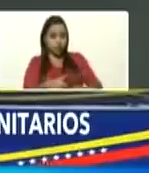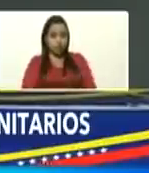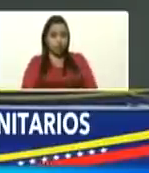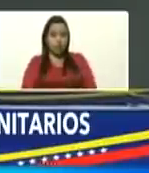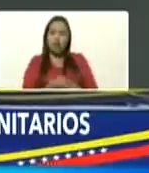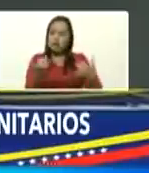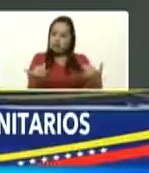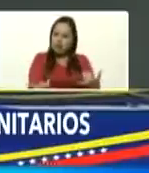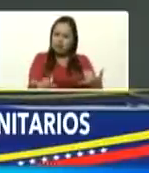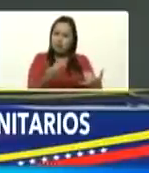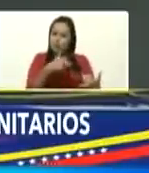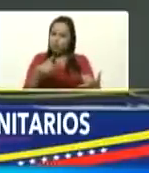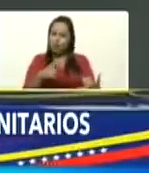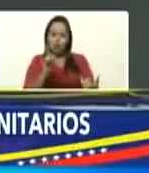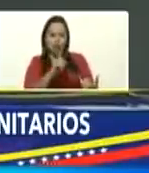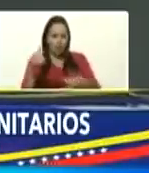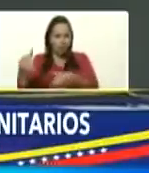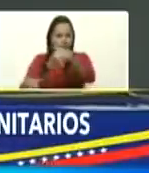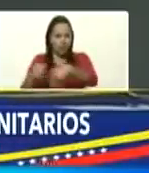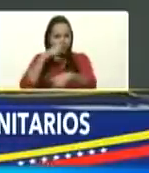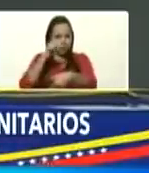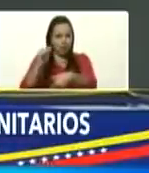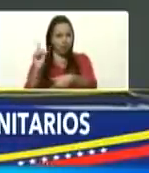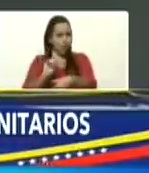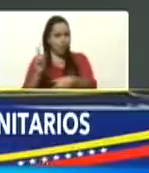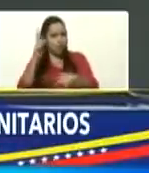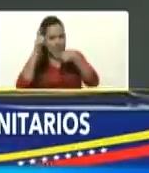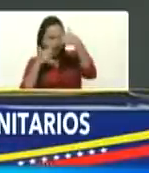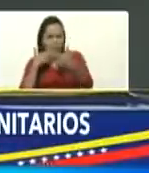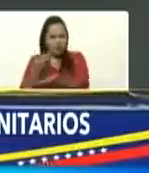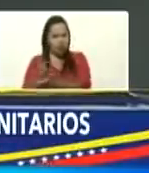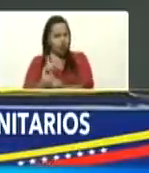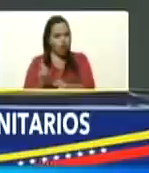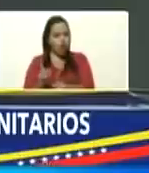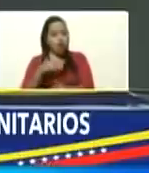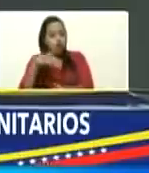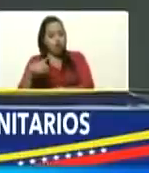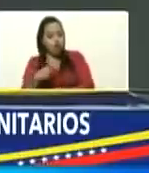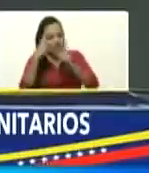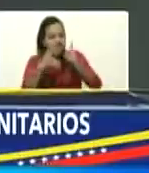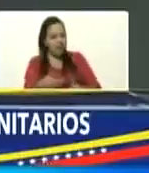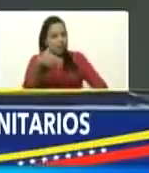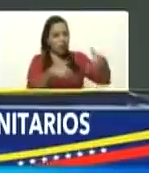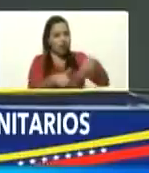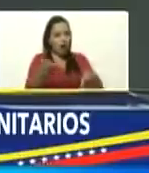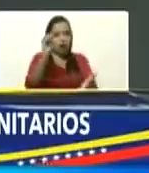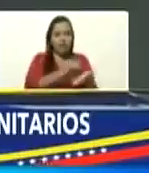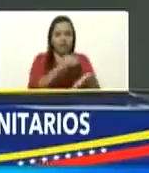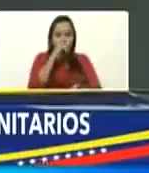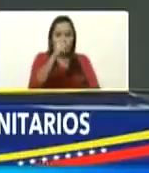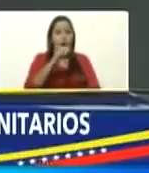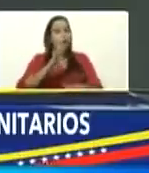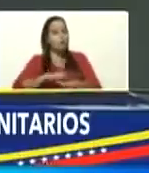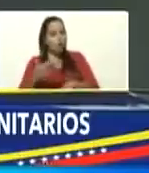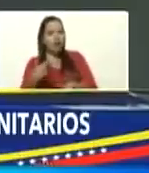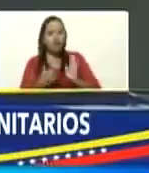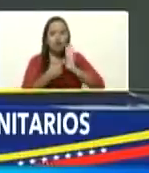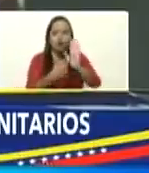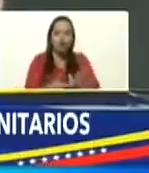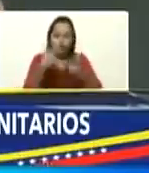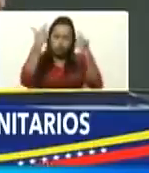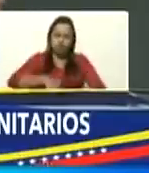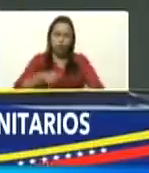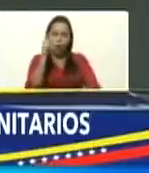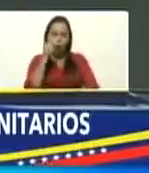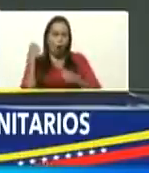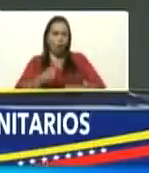ahí no votamos por Nicolás porque Chávez nos los pidió. Nosotros votamos por Nicolás porque Nicolás se lo ganó, porque nos demostró de qué está hecho